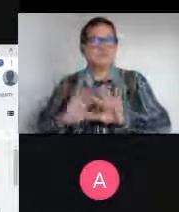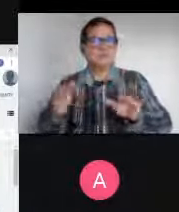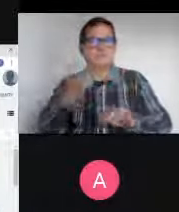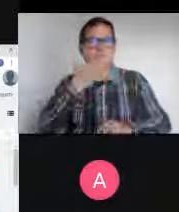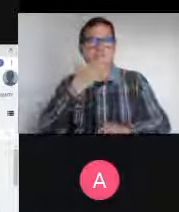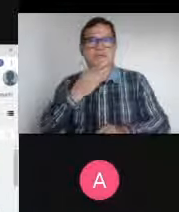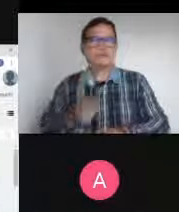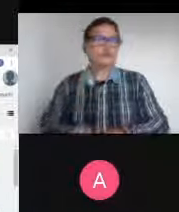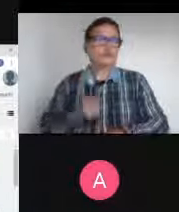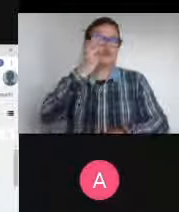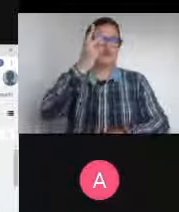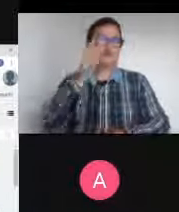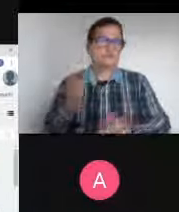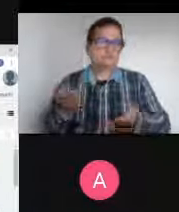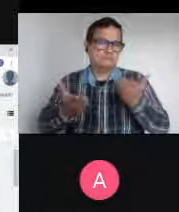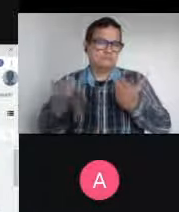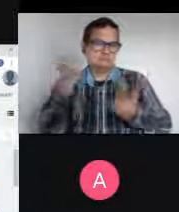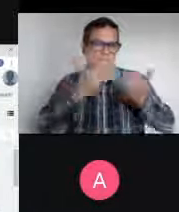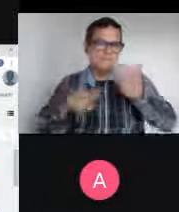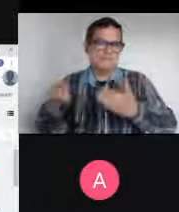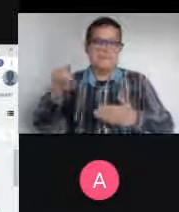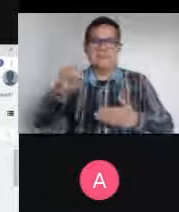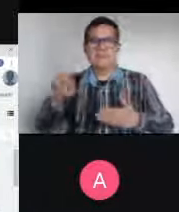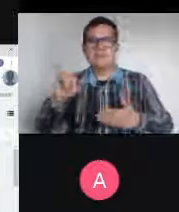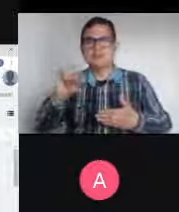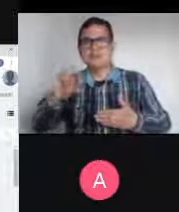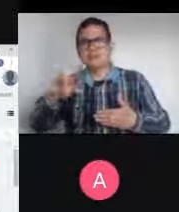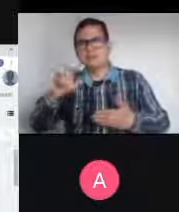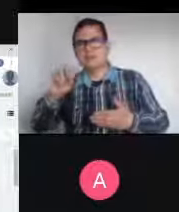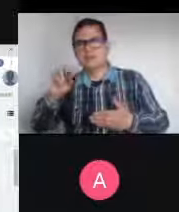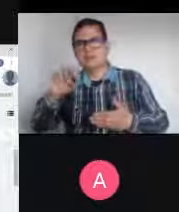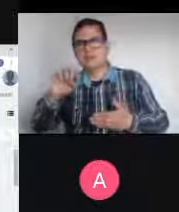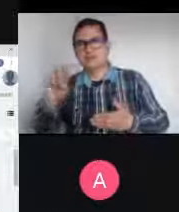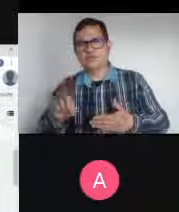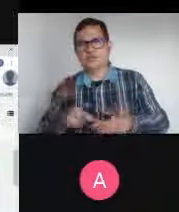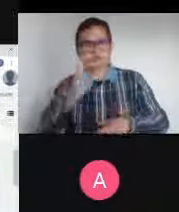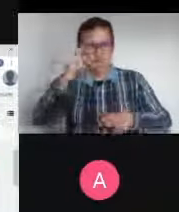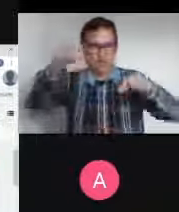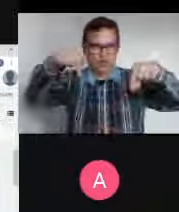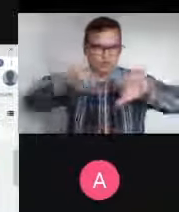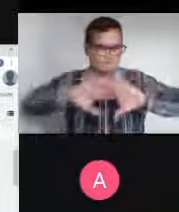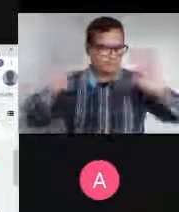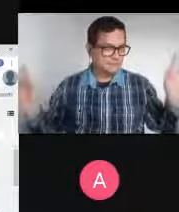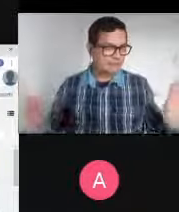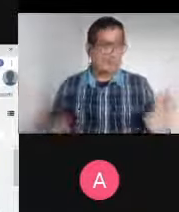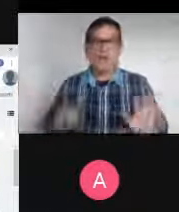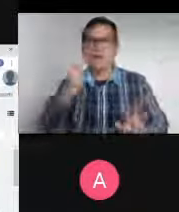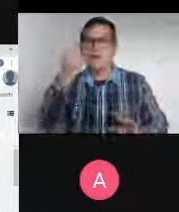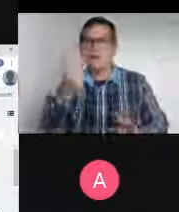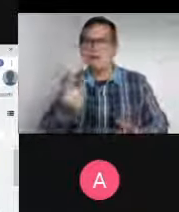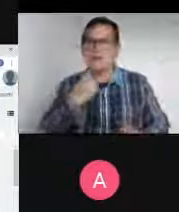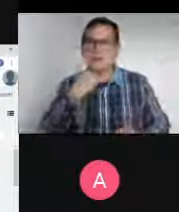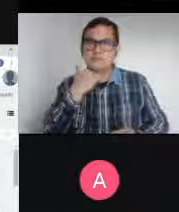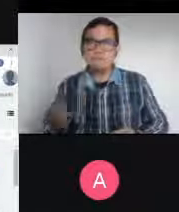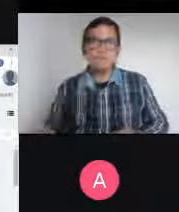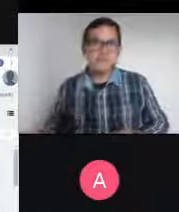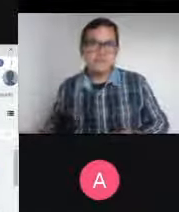dos simulaciones que tenemos para el día de hoy. No sé si hay alguna pregunta, alguna inquietud sobre ello.